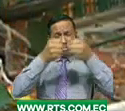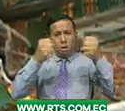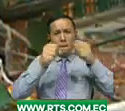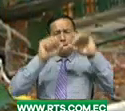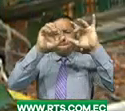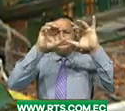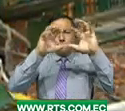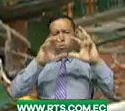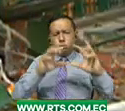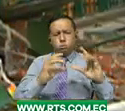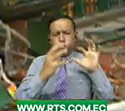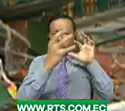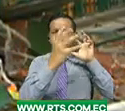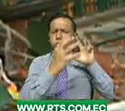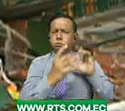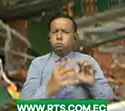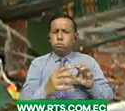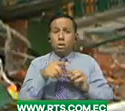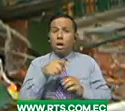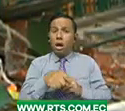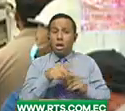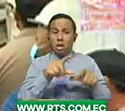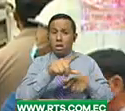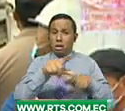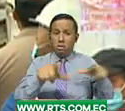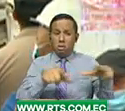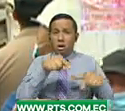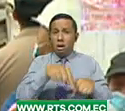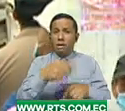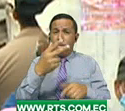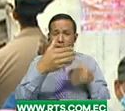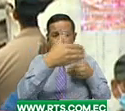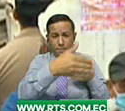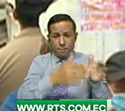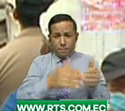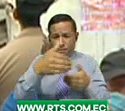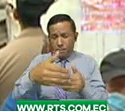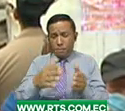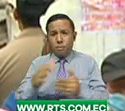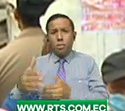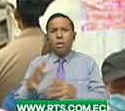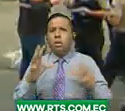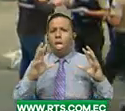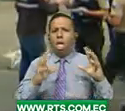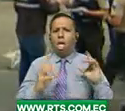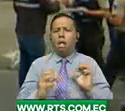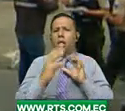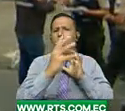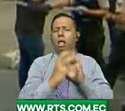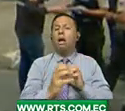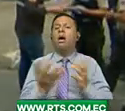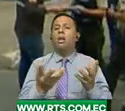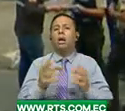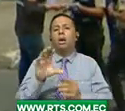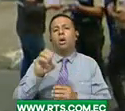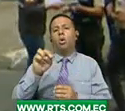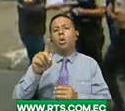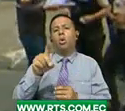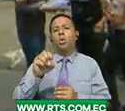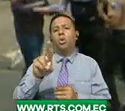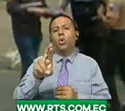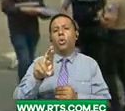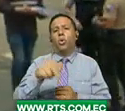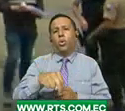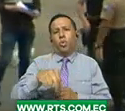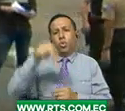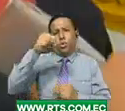paredes posteriores de los tres locales que funcionan allí se vieron afectadas. Esto sucedió en la ciudad de El Coto, al norte de Guayaquil.